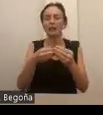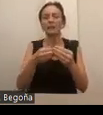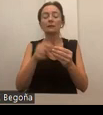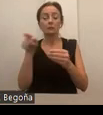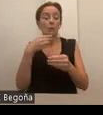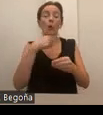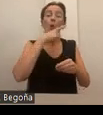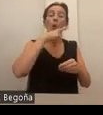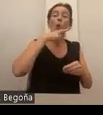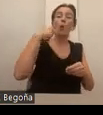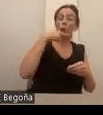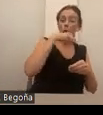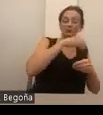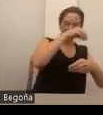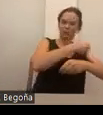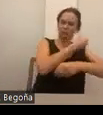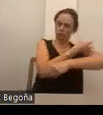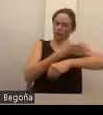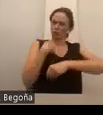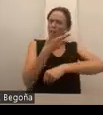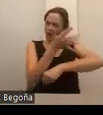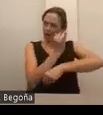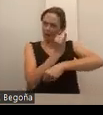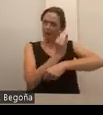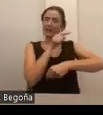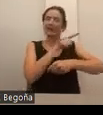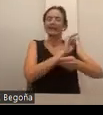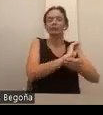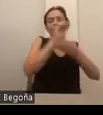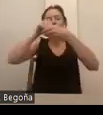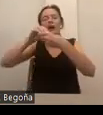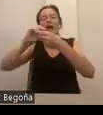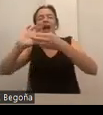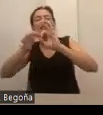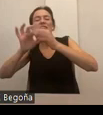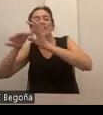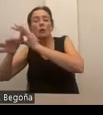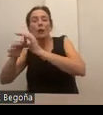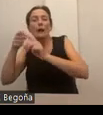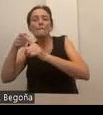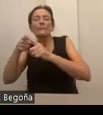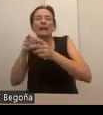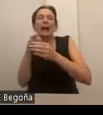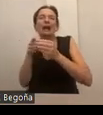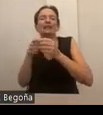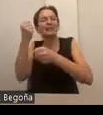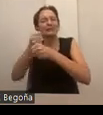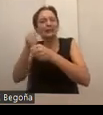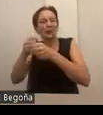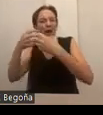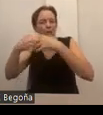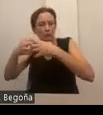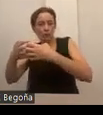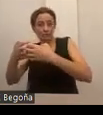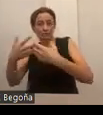sí que disponemos y que está en la sangre entre dentro de la célula para que pueda hacer su función. Sería un poco la llave. La insulina es la llave que permite a